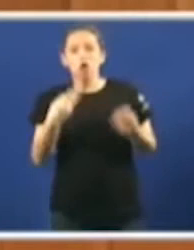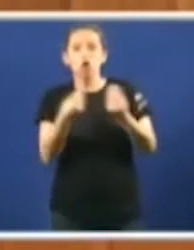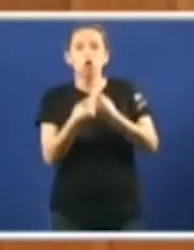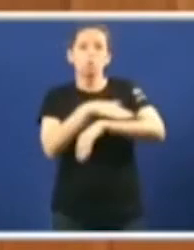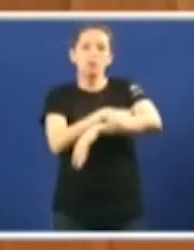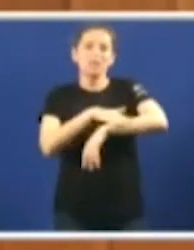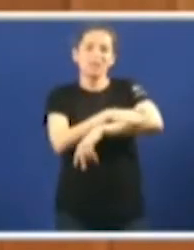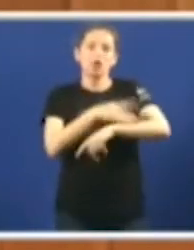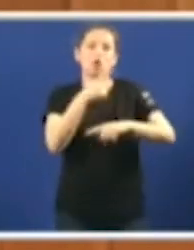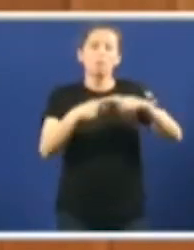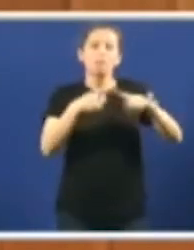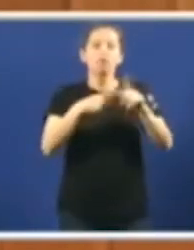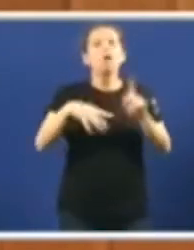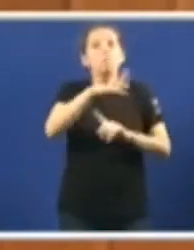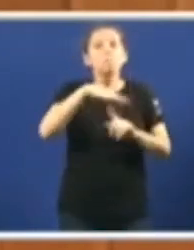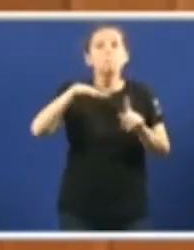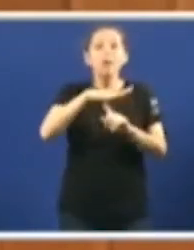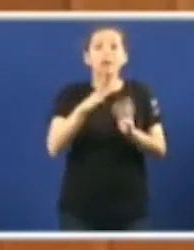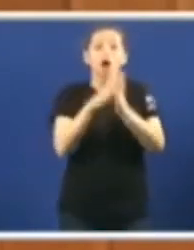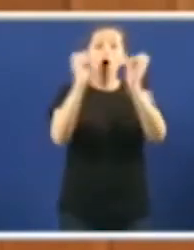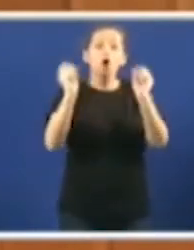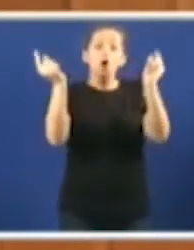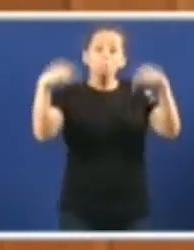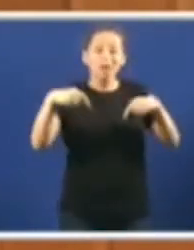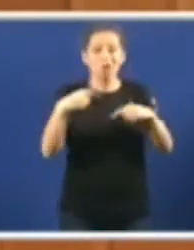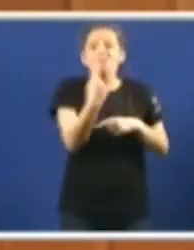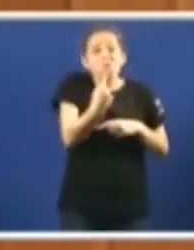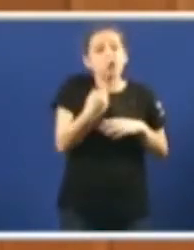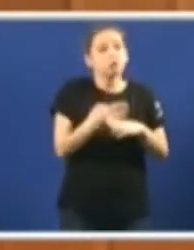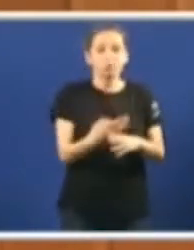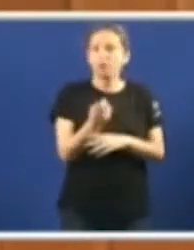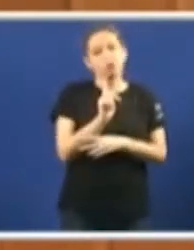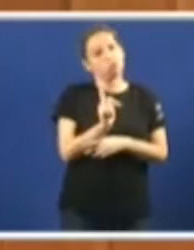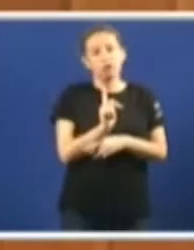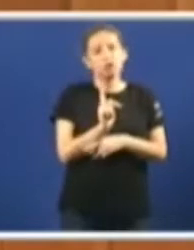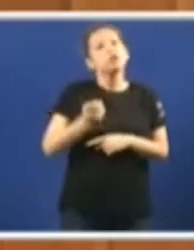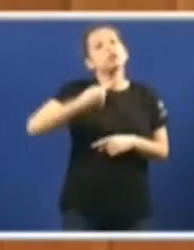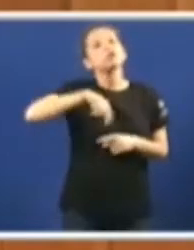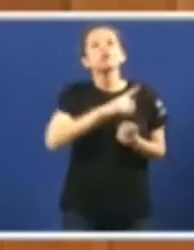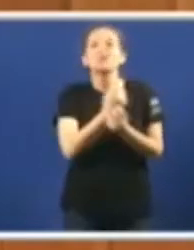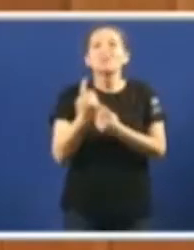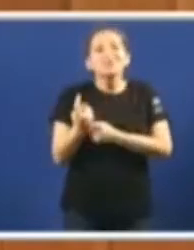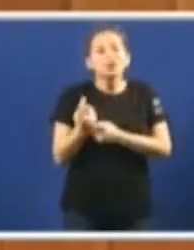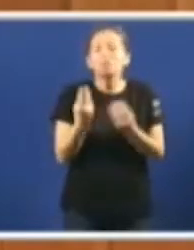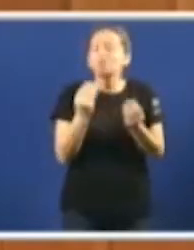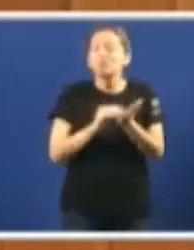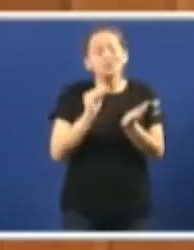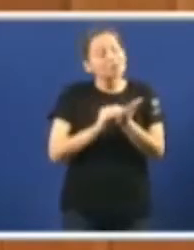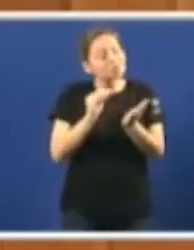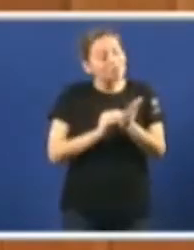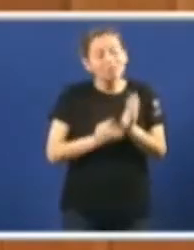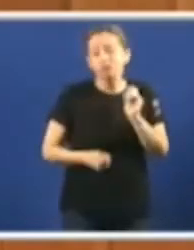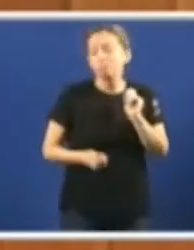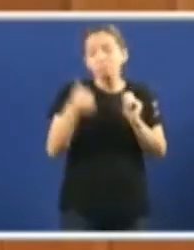Medio Ambiente é totalmente insuficiente. Precisamos dispoñer de moitas veces de moitos